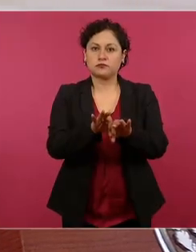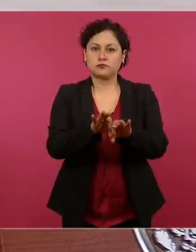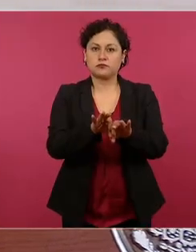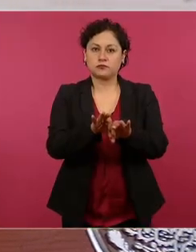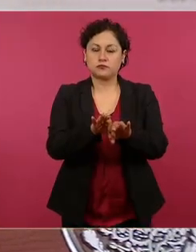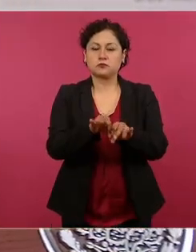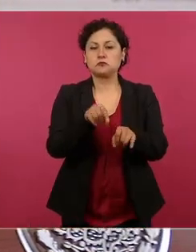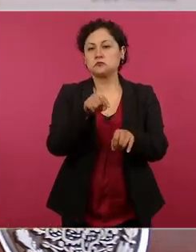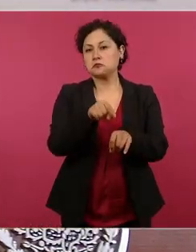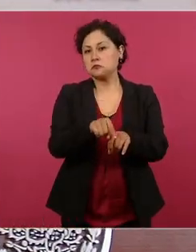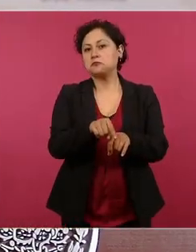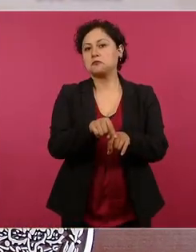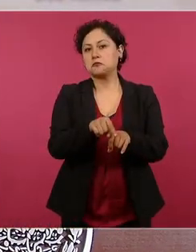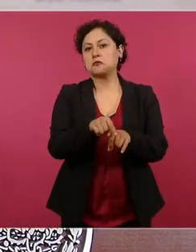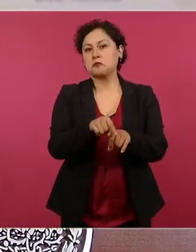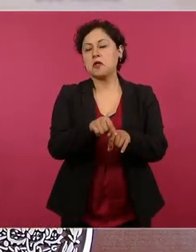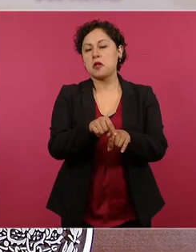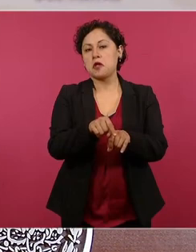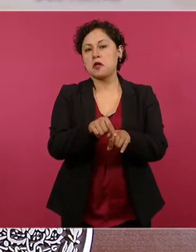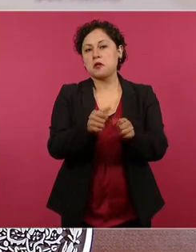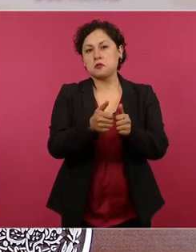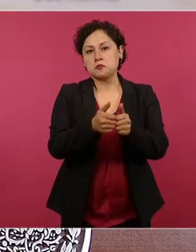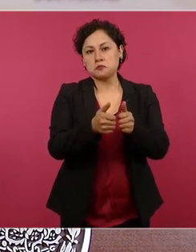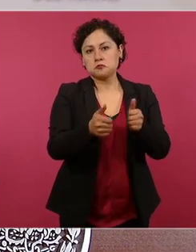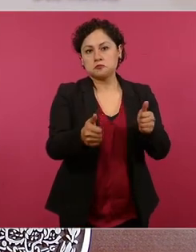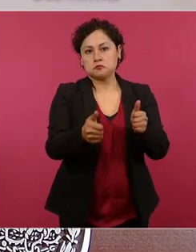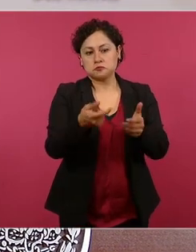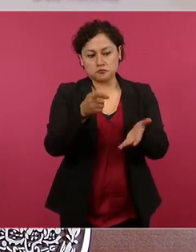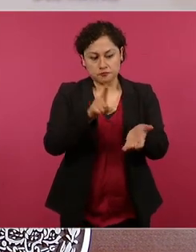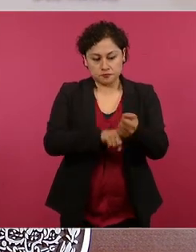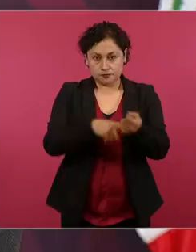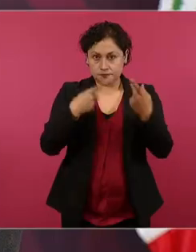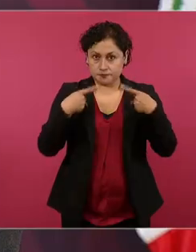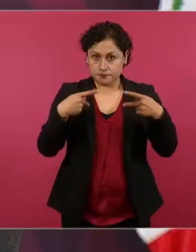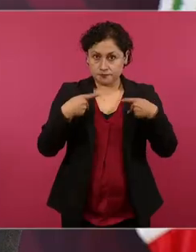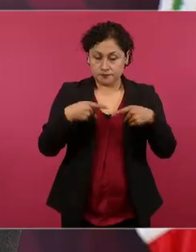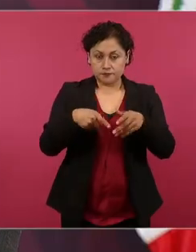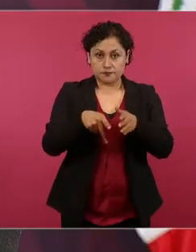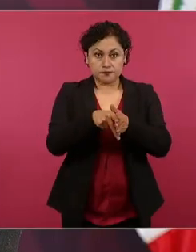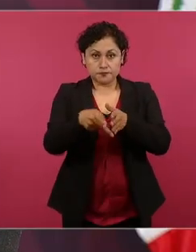independiente, tenía buenos articulistas,